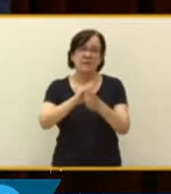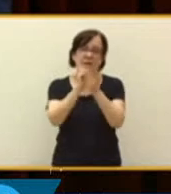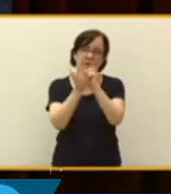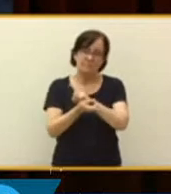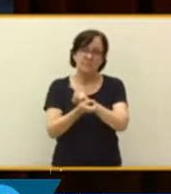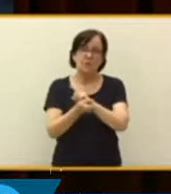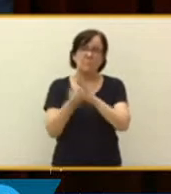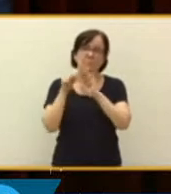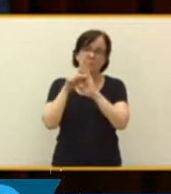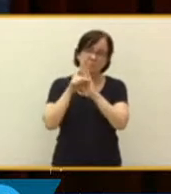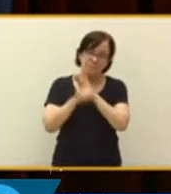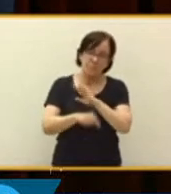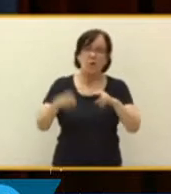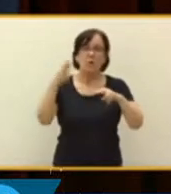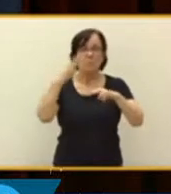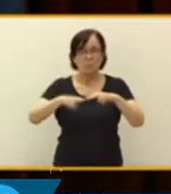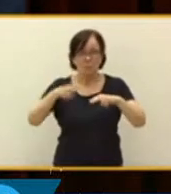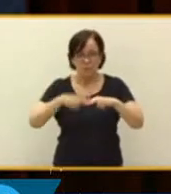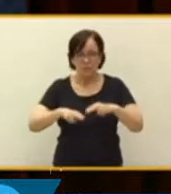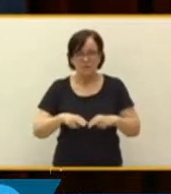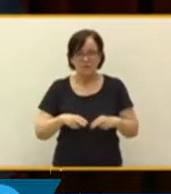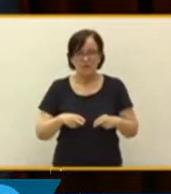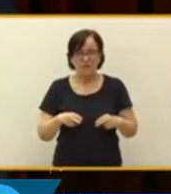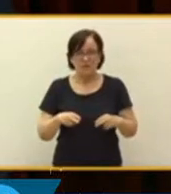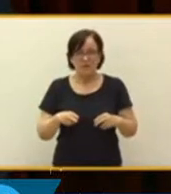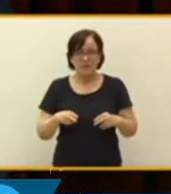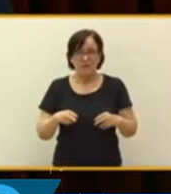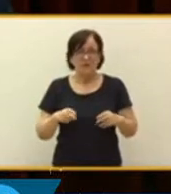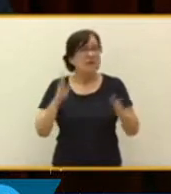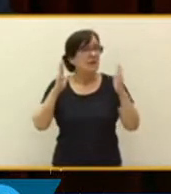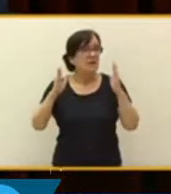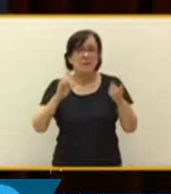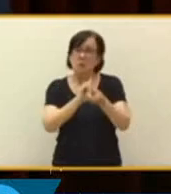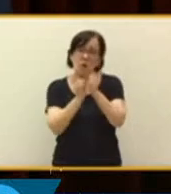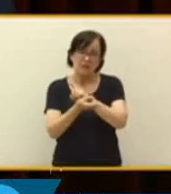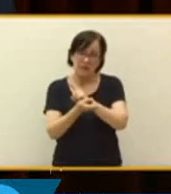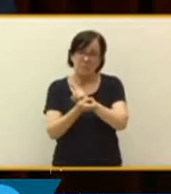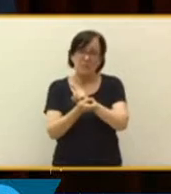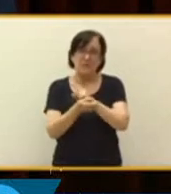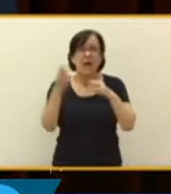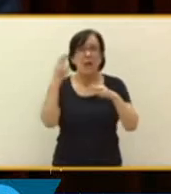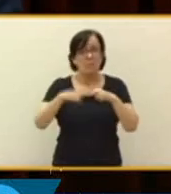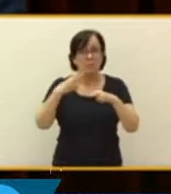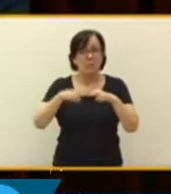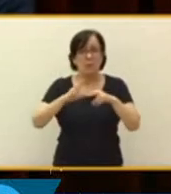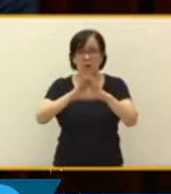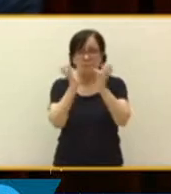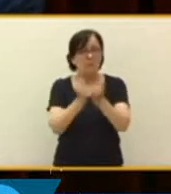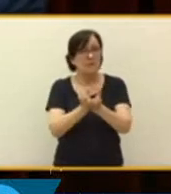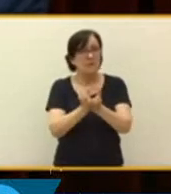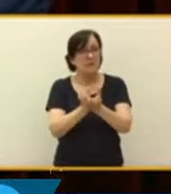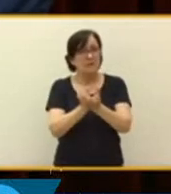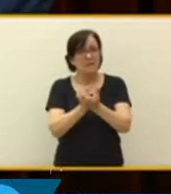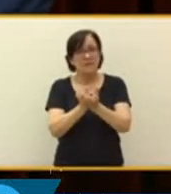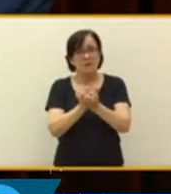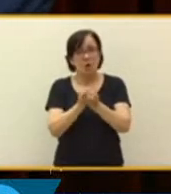preconizo, por el hogar, que Bolaños va a ser uno de esos. Es el tonto útil, que en este caso el presidente del gobierno